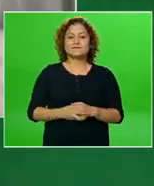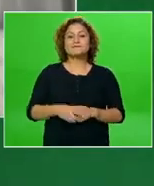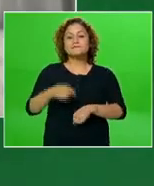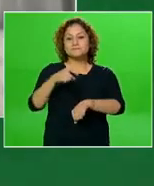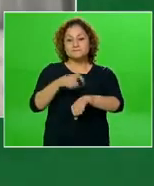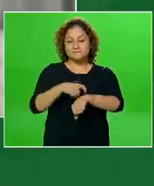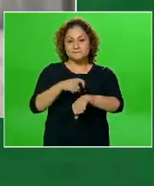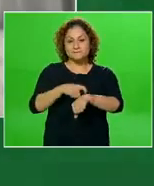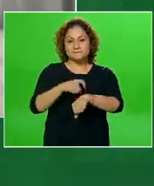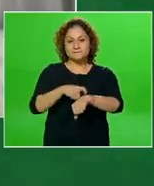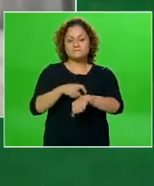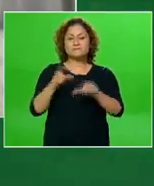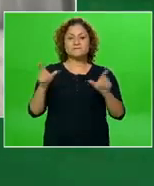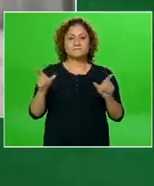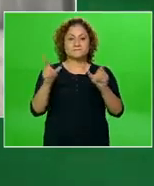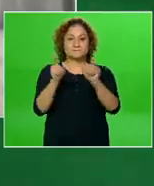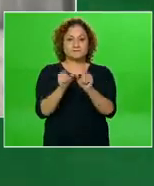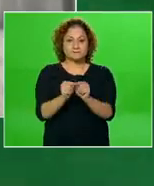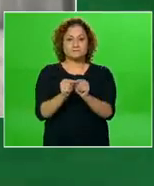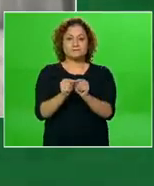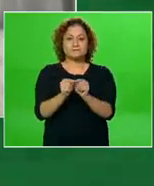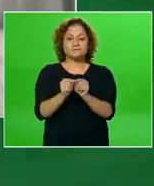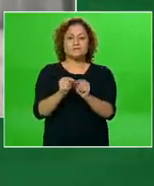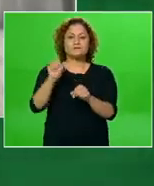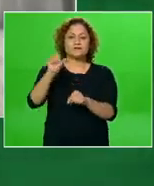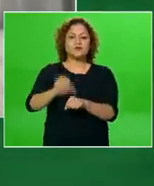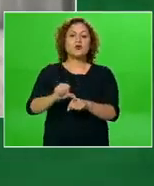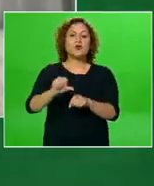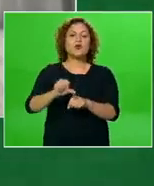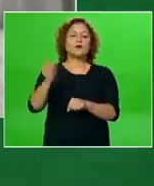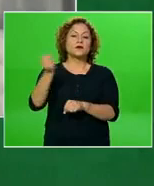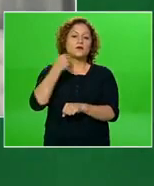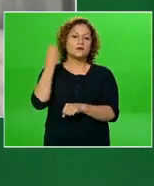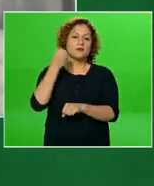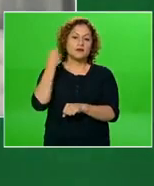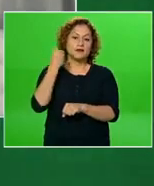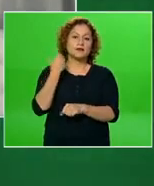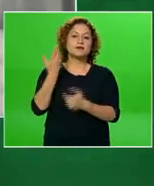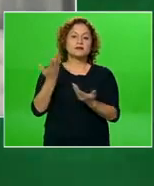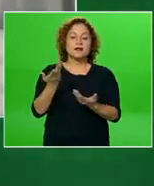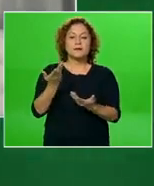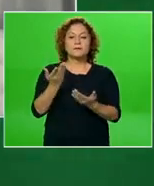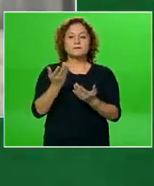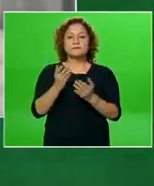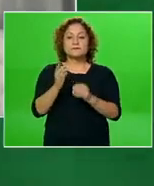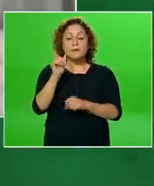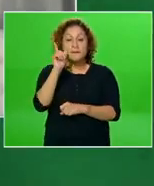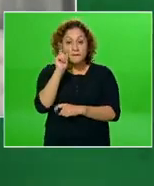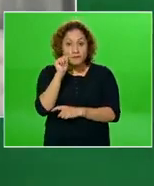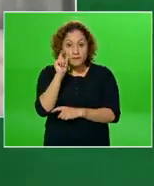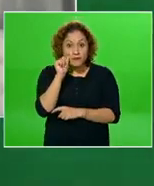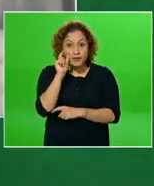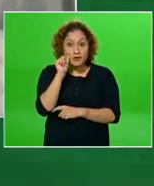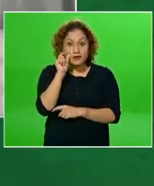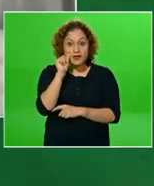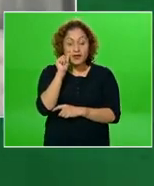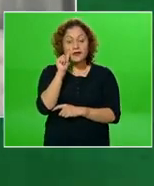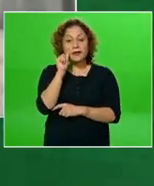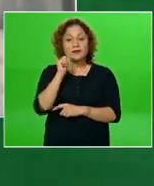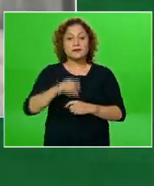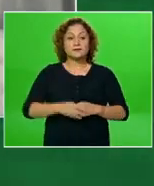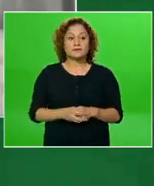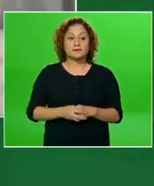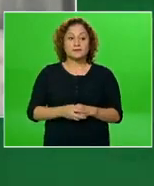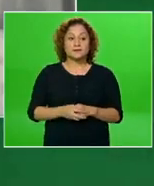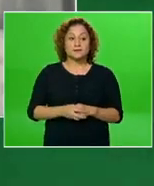dando conclusión a la sesión del día de hoy no olvidemos que el día de mañana si si todo sale como